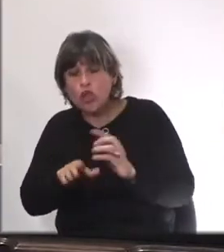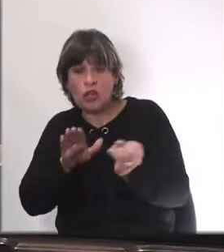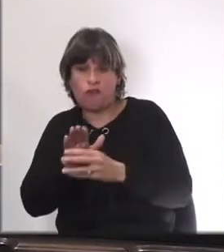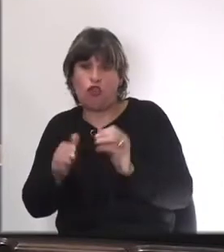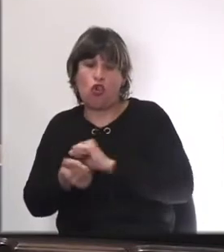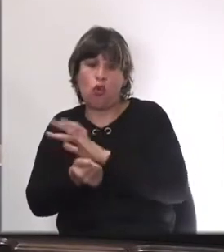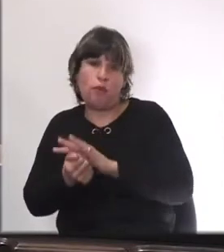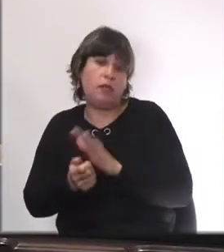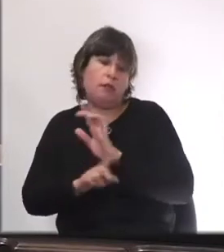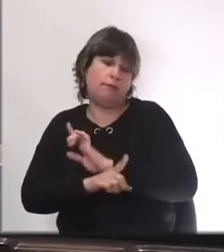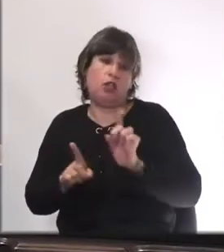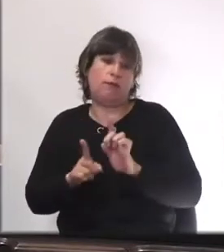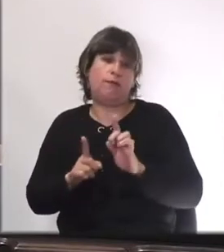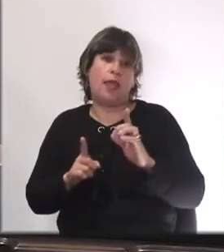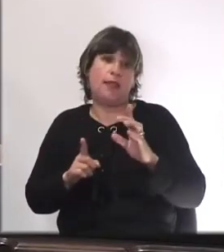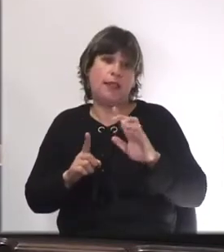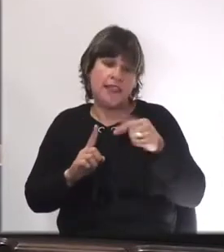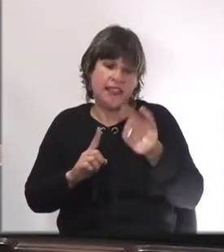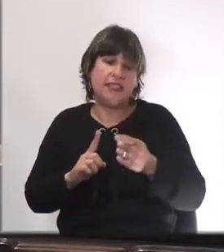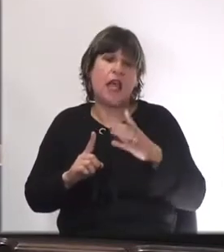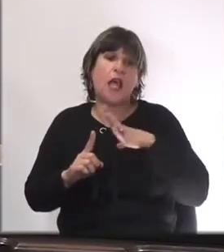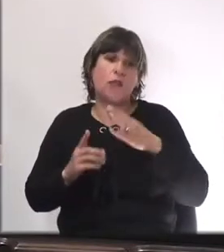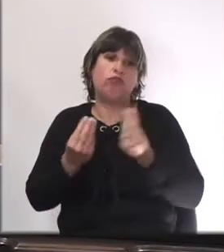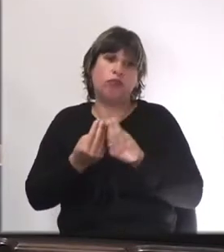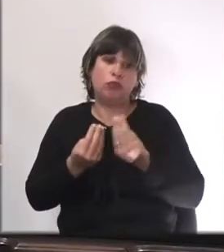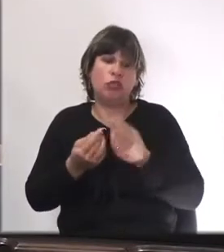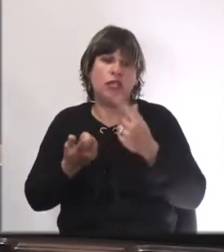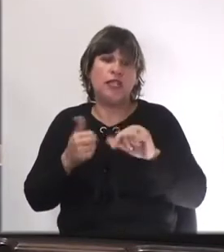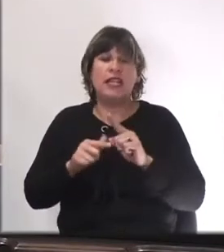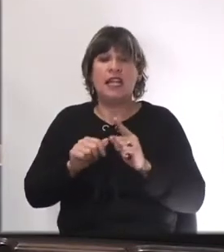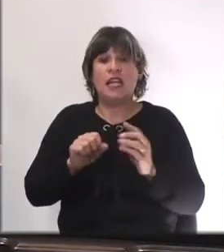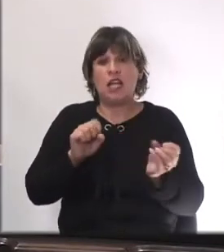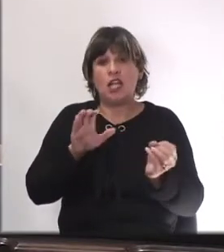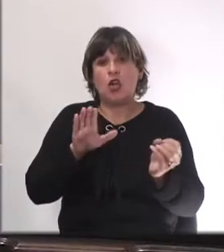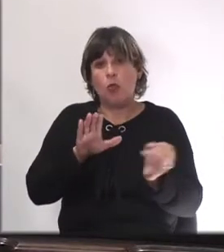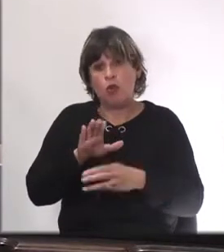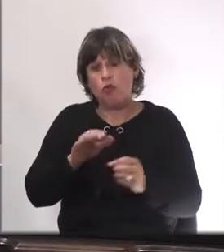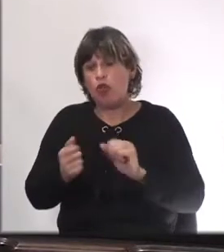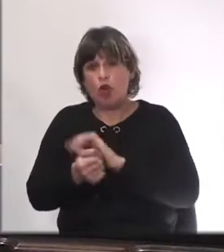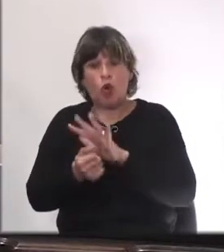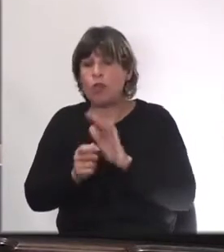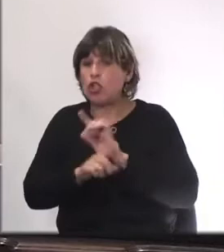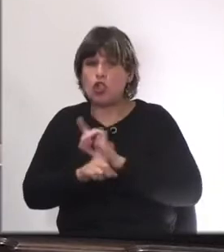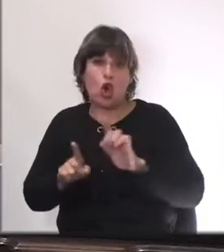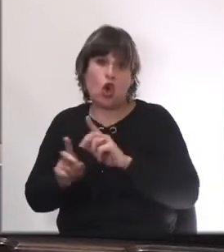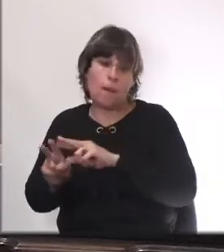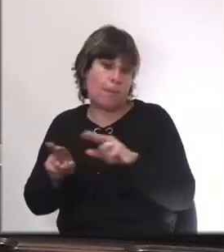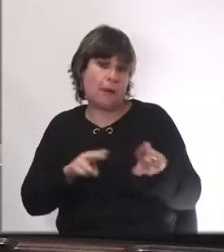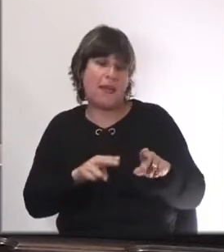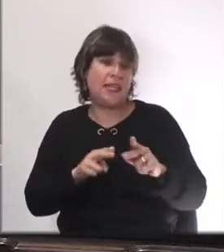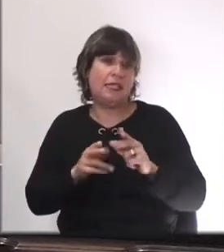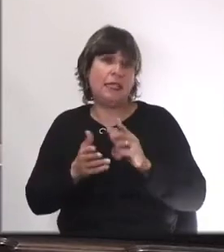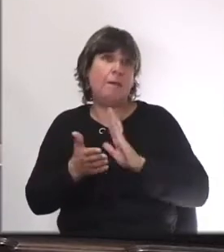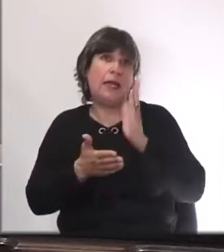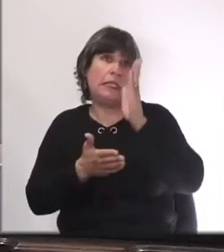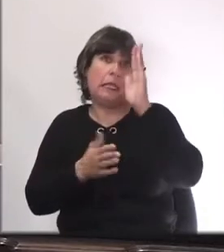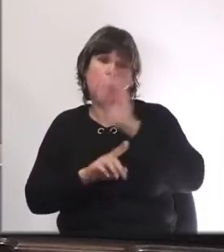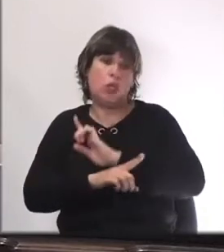situaciones tenemos muchas y como el Fondo COVID no es permanente, hay una gran incógnita de qué va a